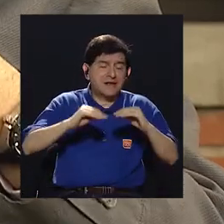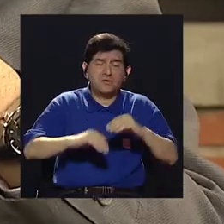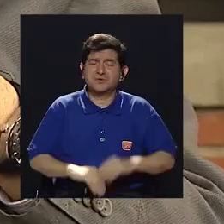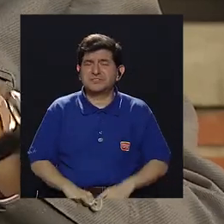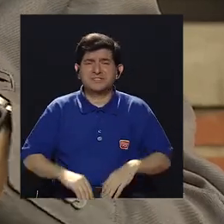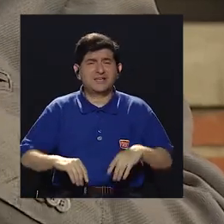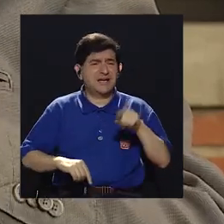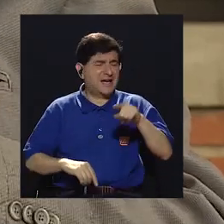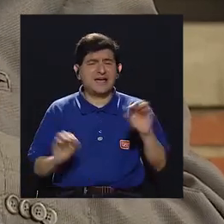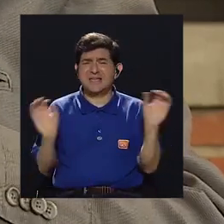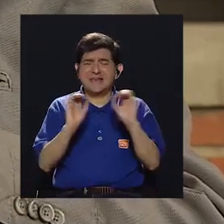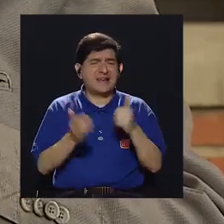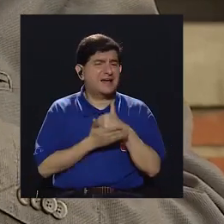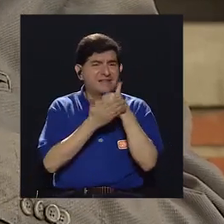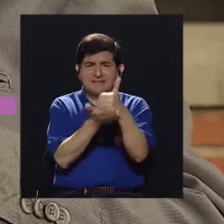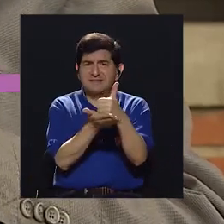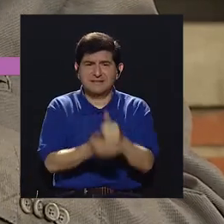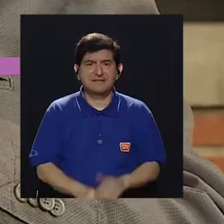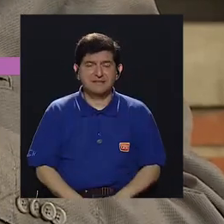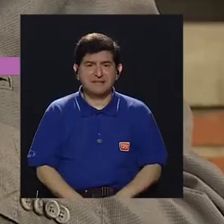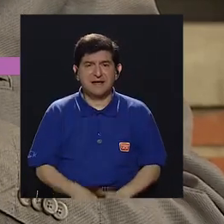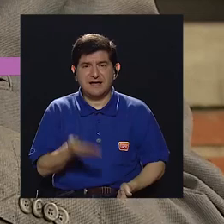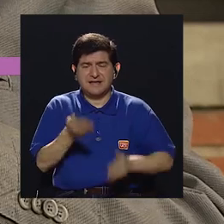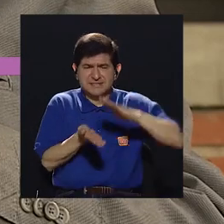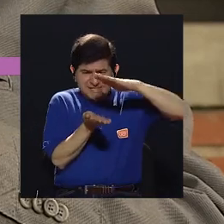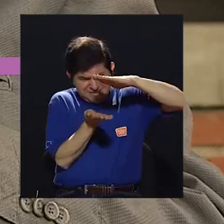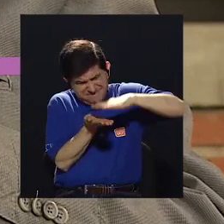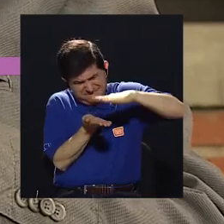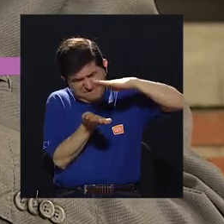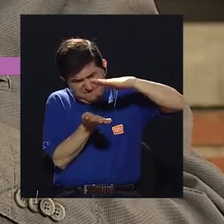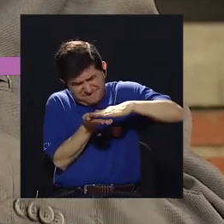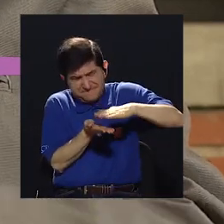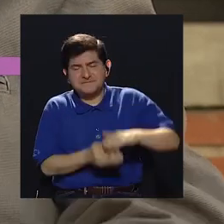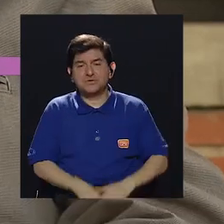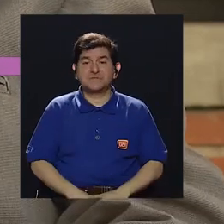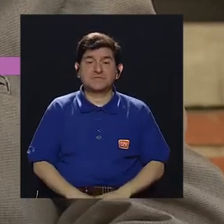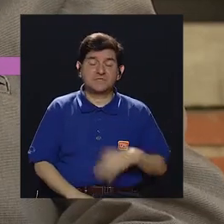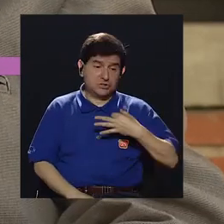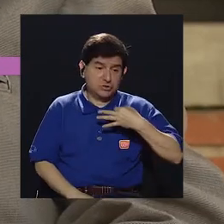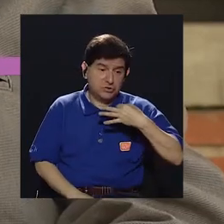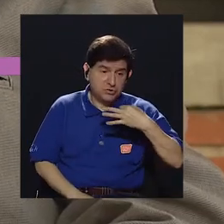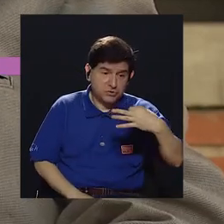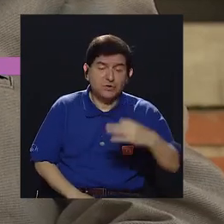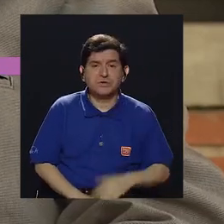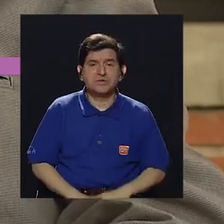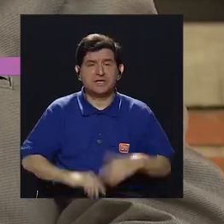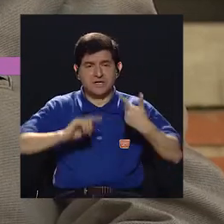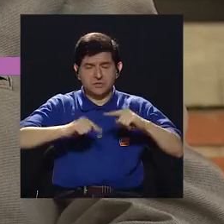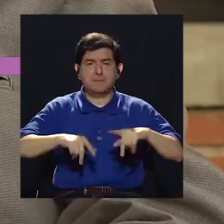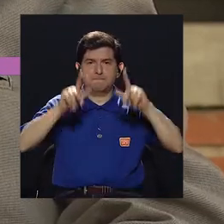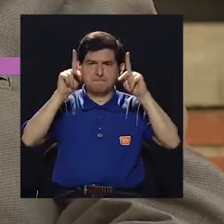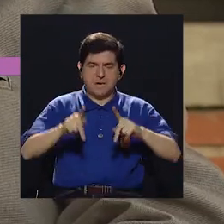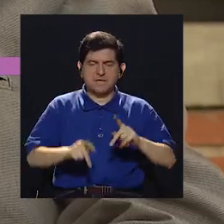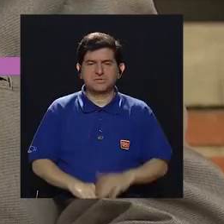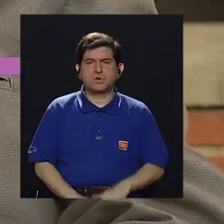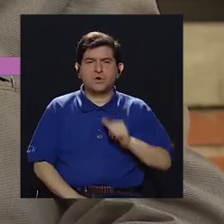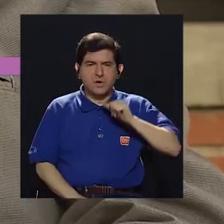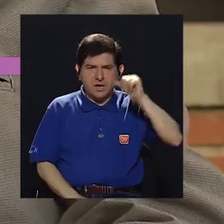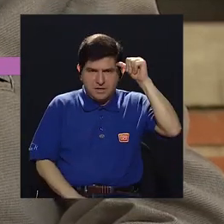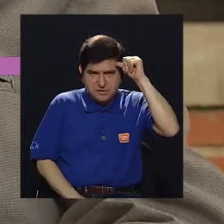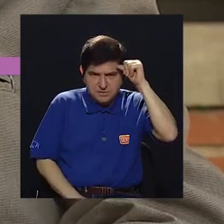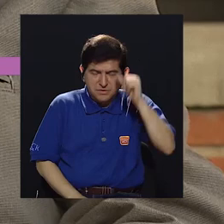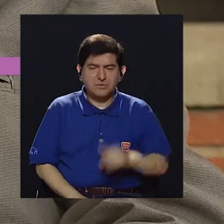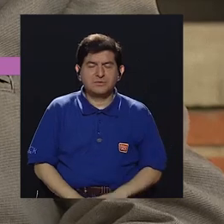alivie, entonces probablemente la compresión es constante y pues el dolor es todo el día. Hay pacientes mayores que lo que hacen